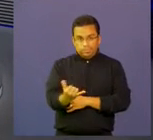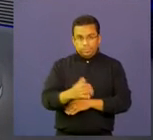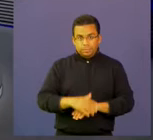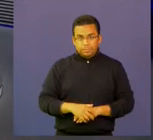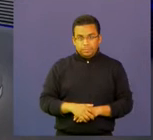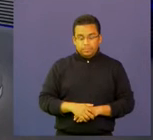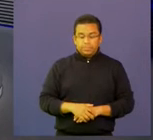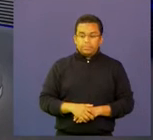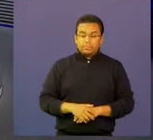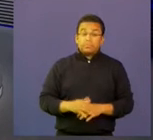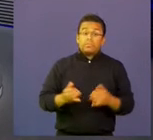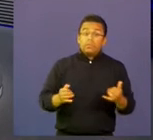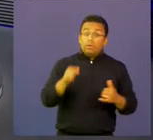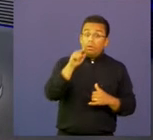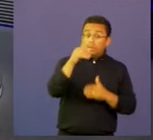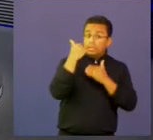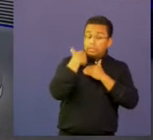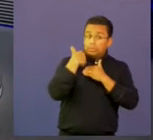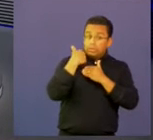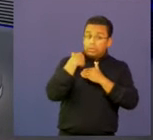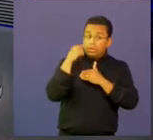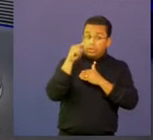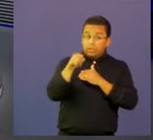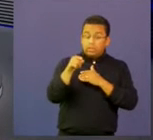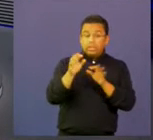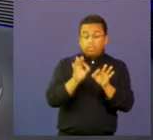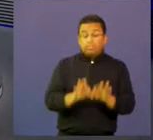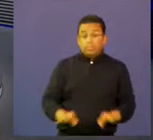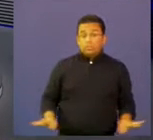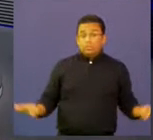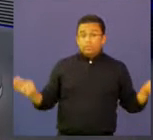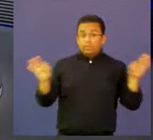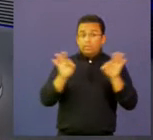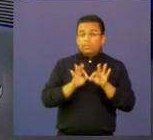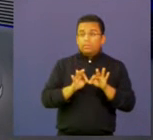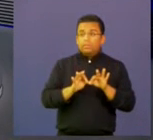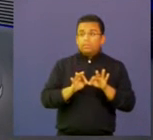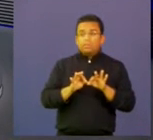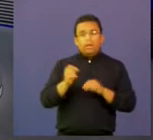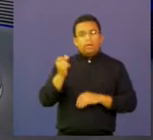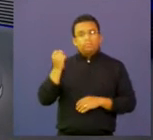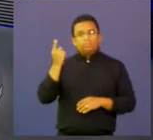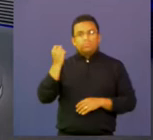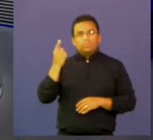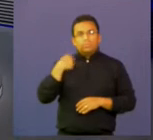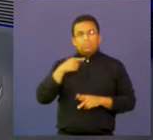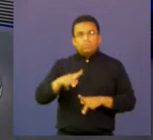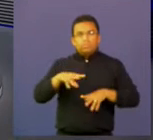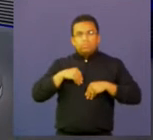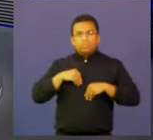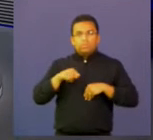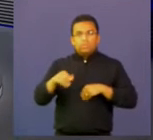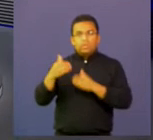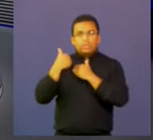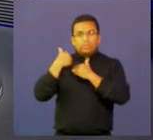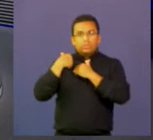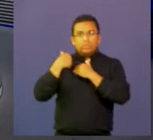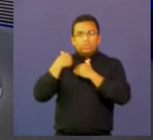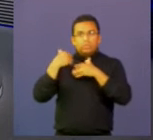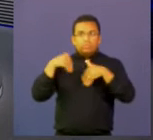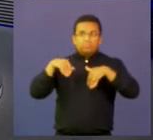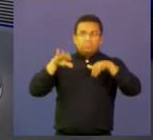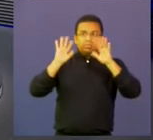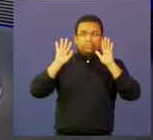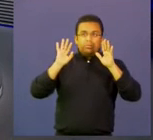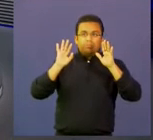tienen la responsabilidad más grande, es muy importante, entonces, entender que uno no puede asumir una responsabilidad de estas sin todas